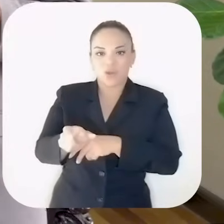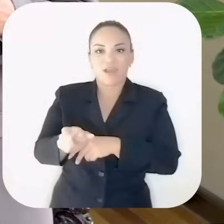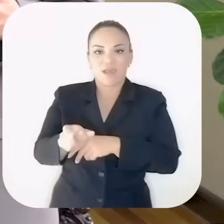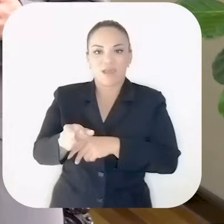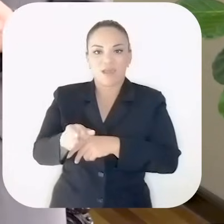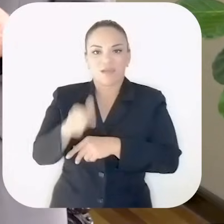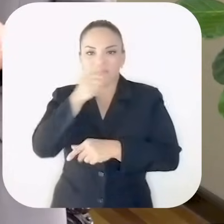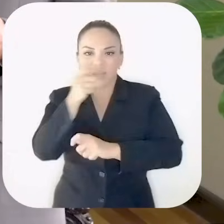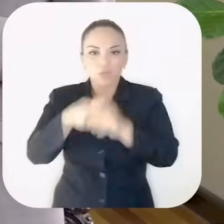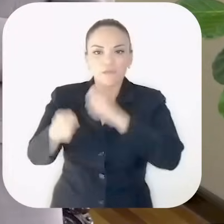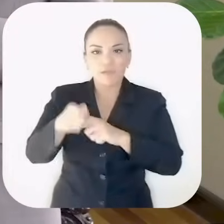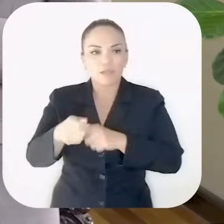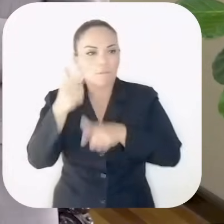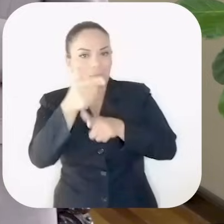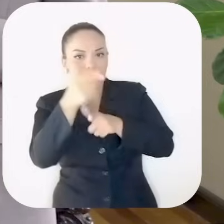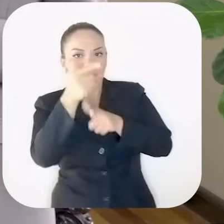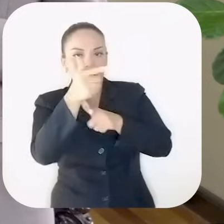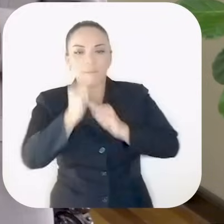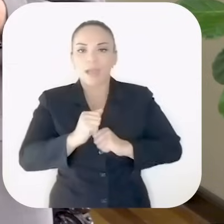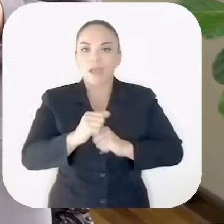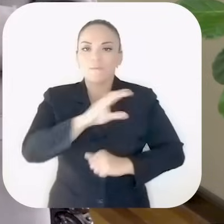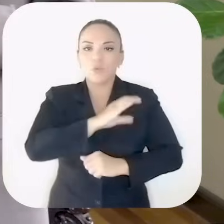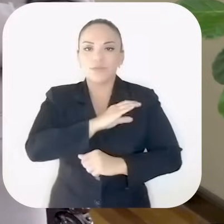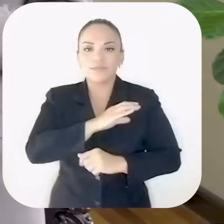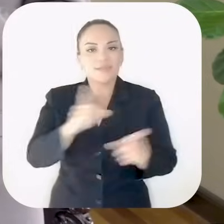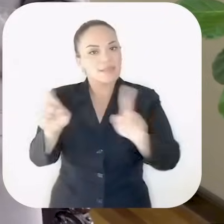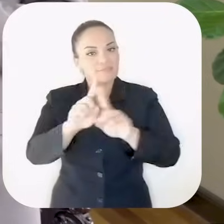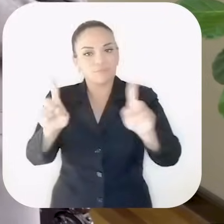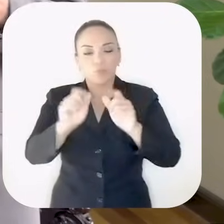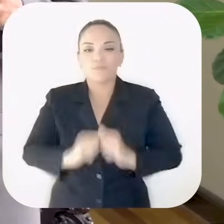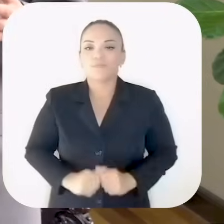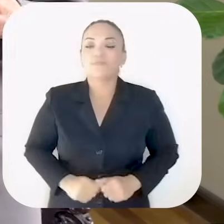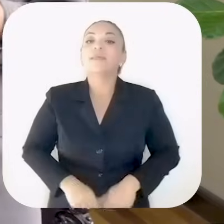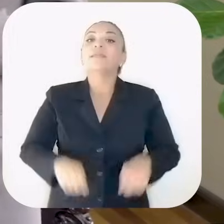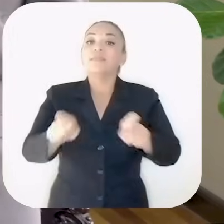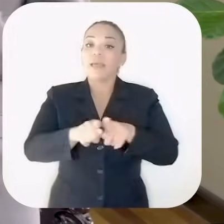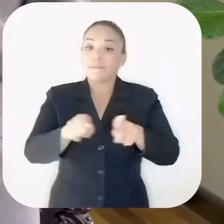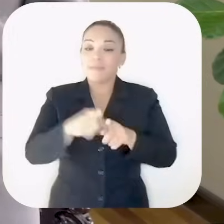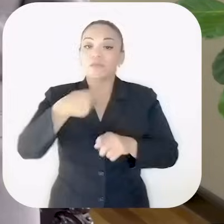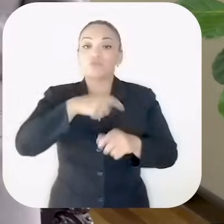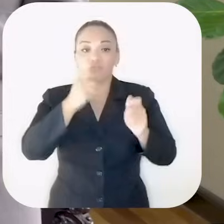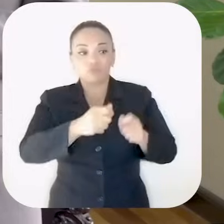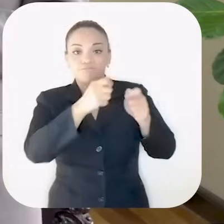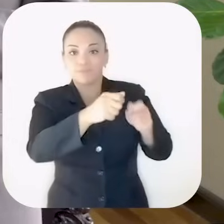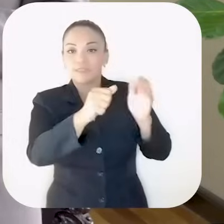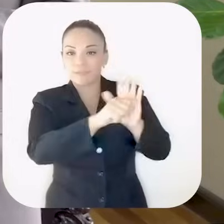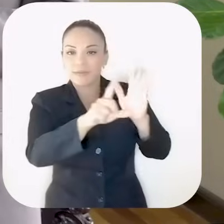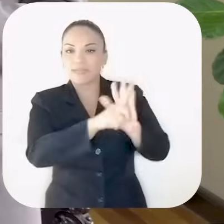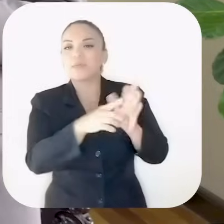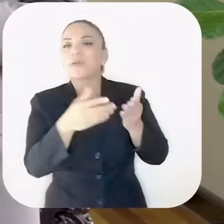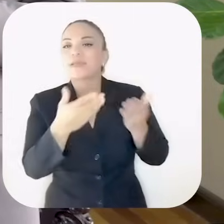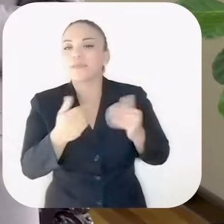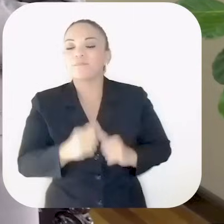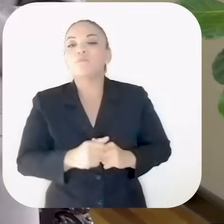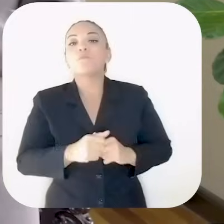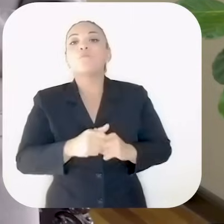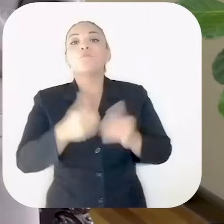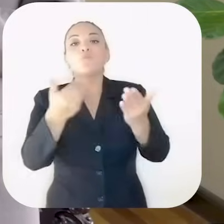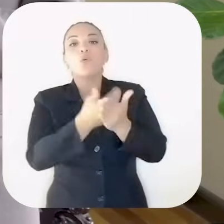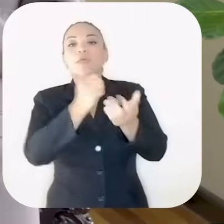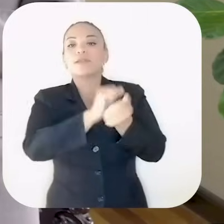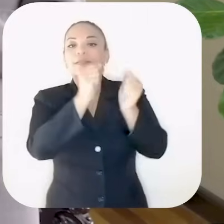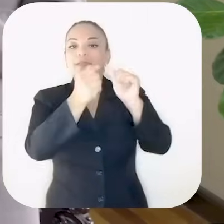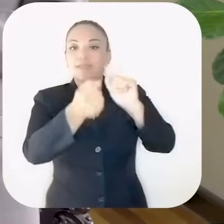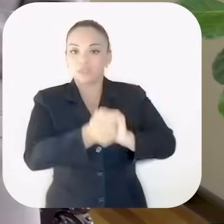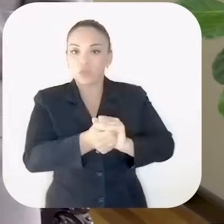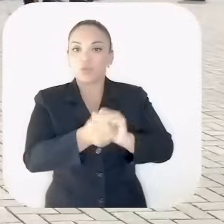con armas de guerra a la policía. También presentamos a consideración de los diputados la modernización de las